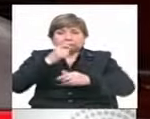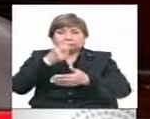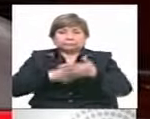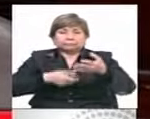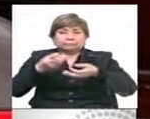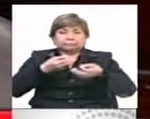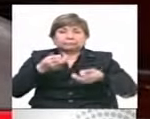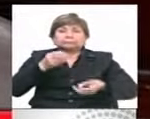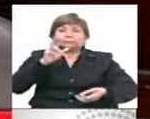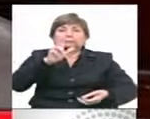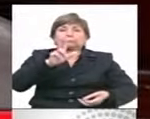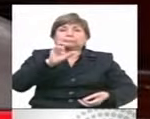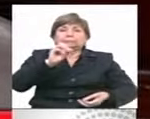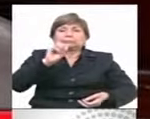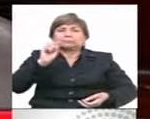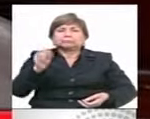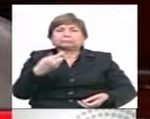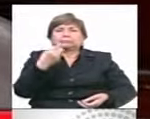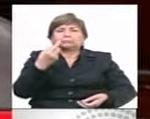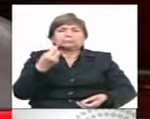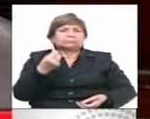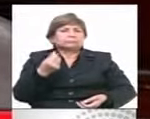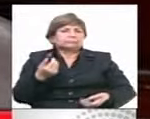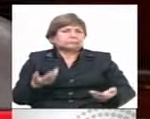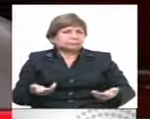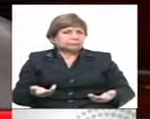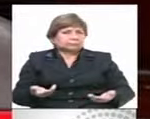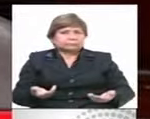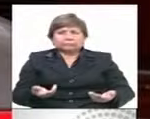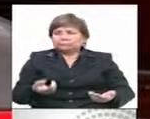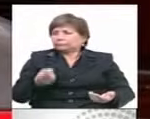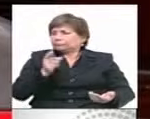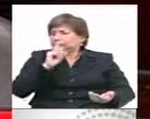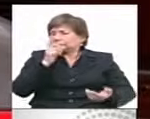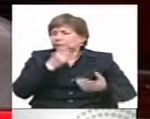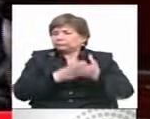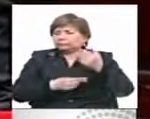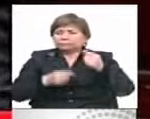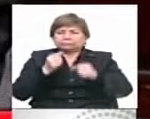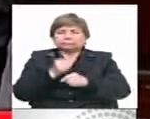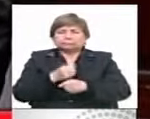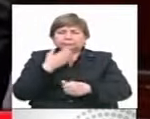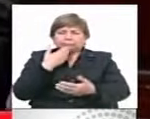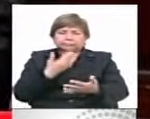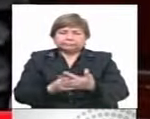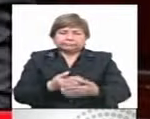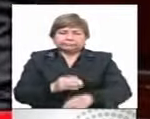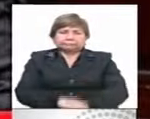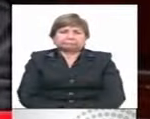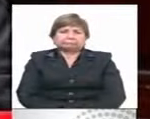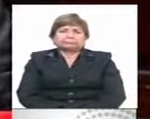de 30,000 soles. Eso no da confianza. Muchas gracias.